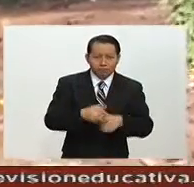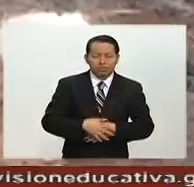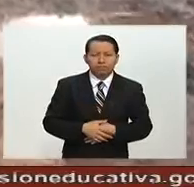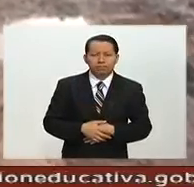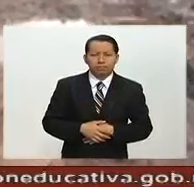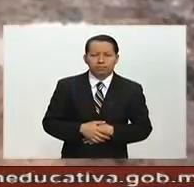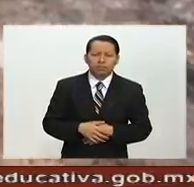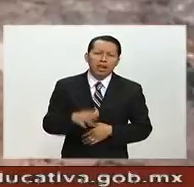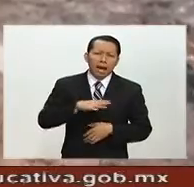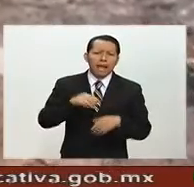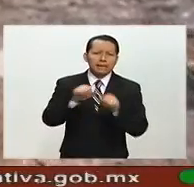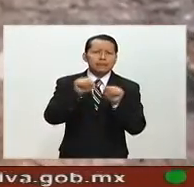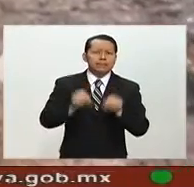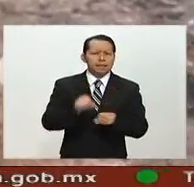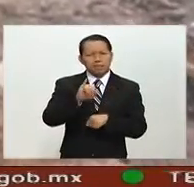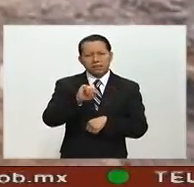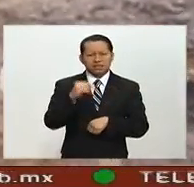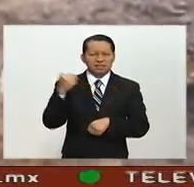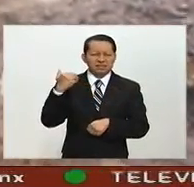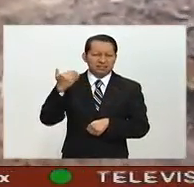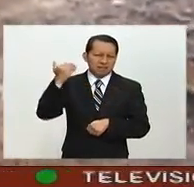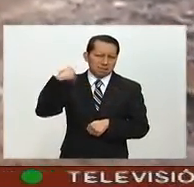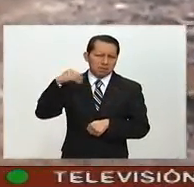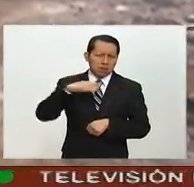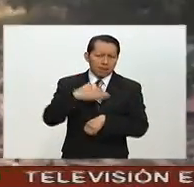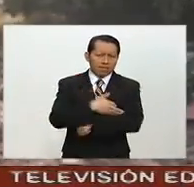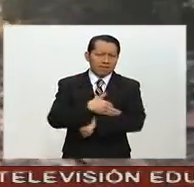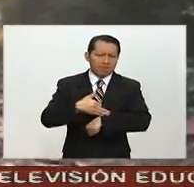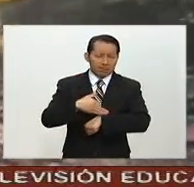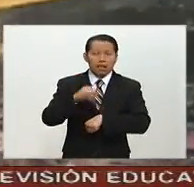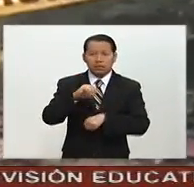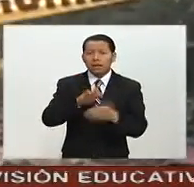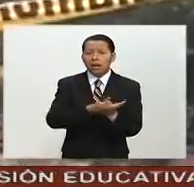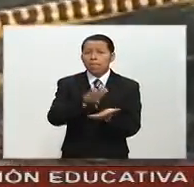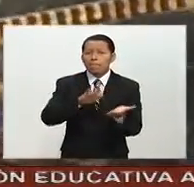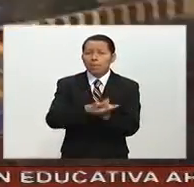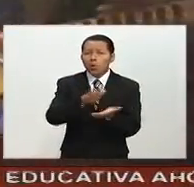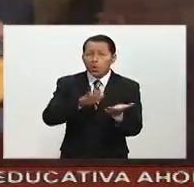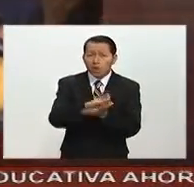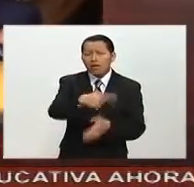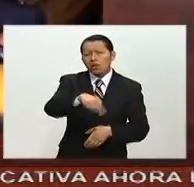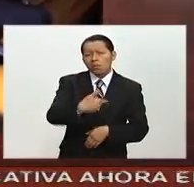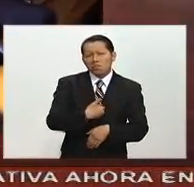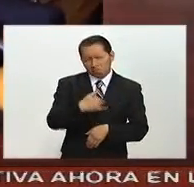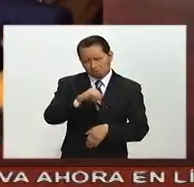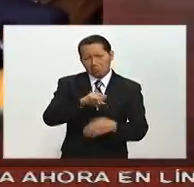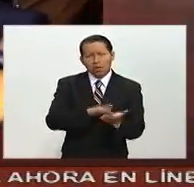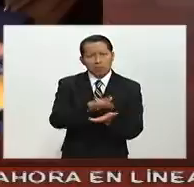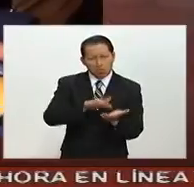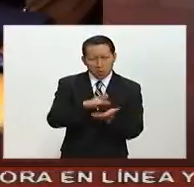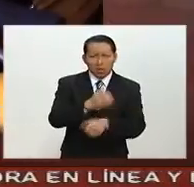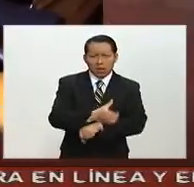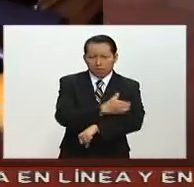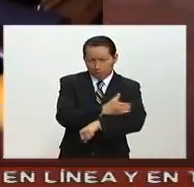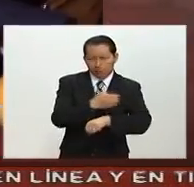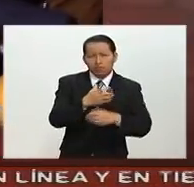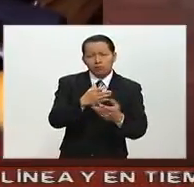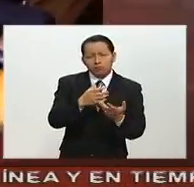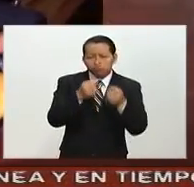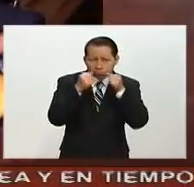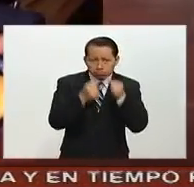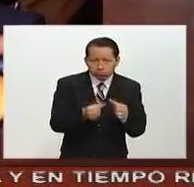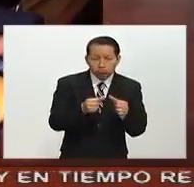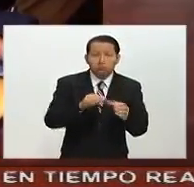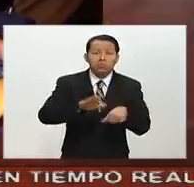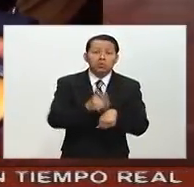un sistema de atención ya desde hace tiempo para esta familia, se les está apoyando en lo que ellos han pedido, que estamos en acompañamiento, que